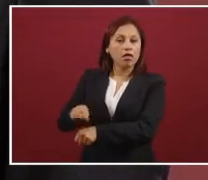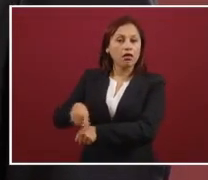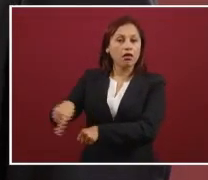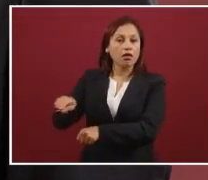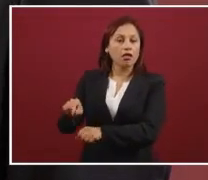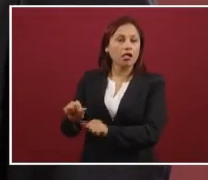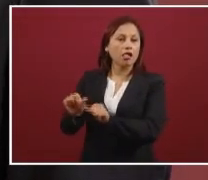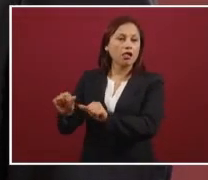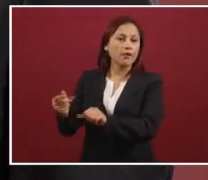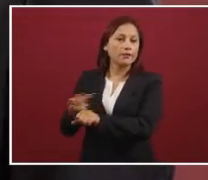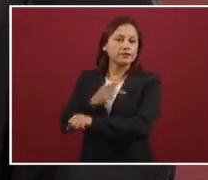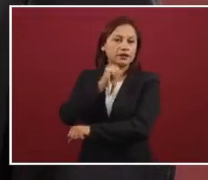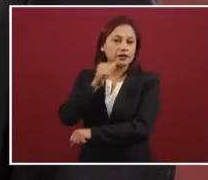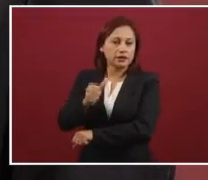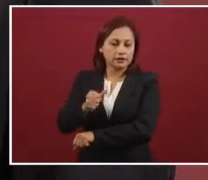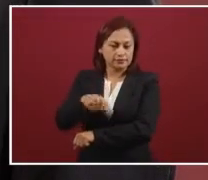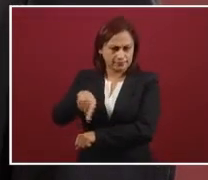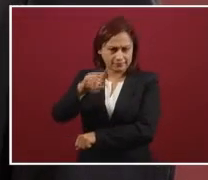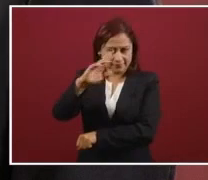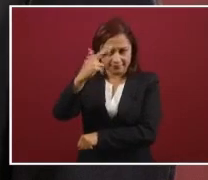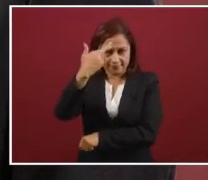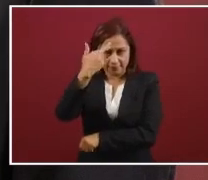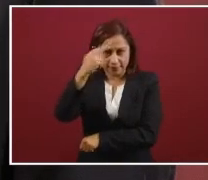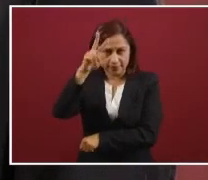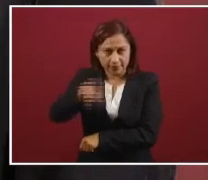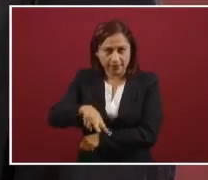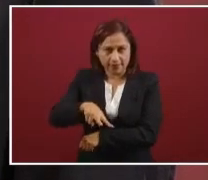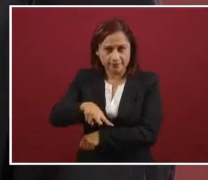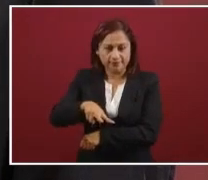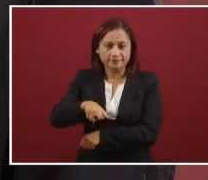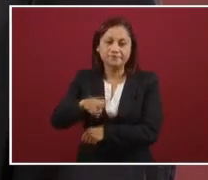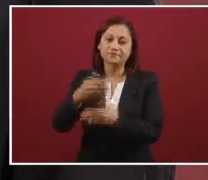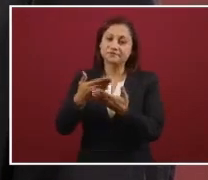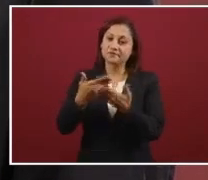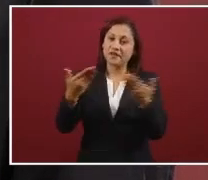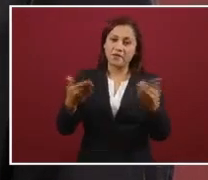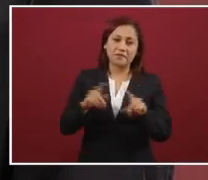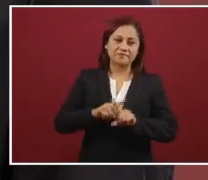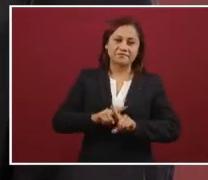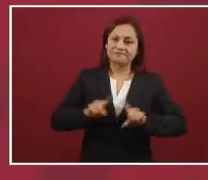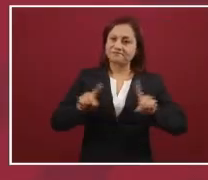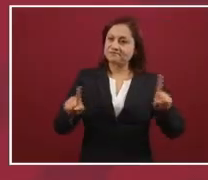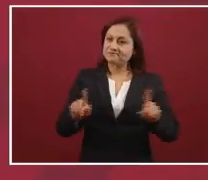¿Se acuerdan cómo era antes, verdad? Pues ya no es así.